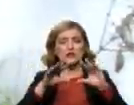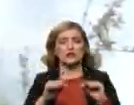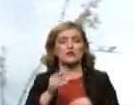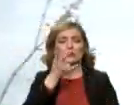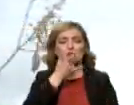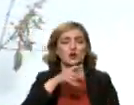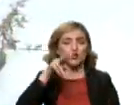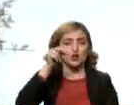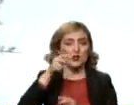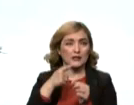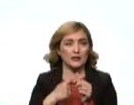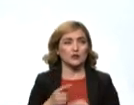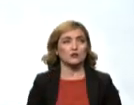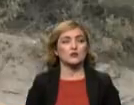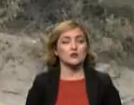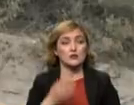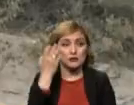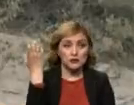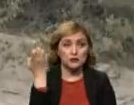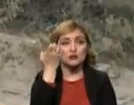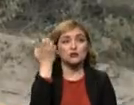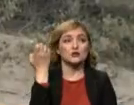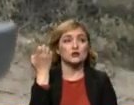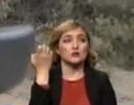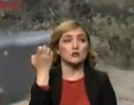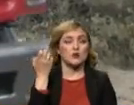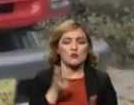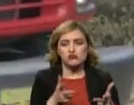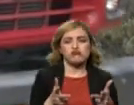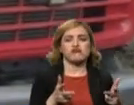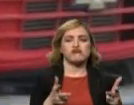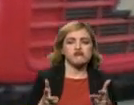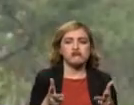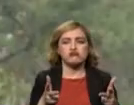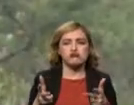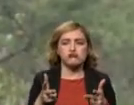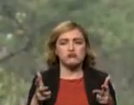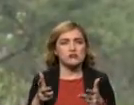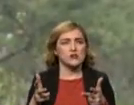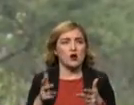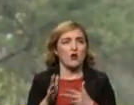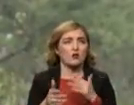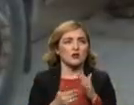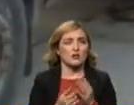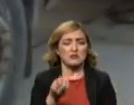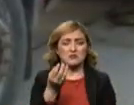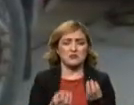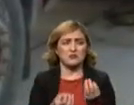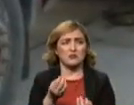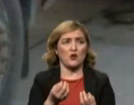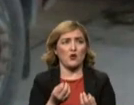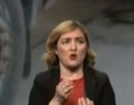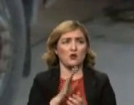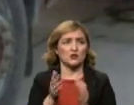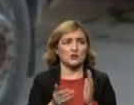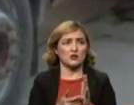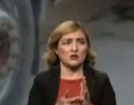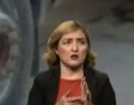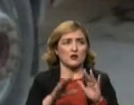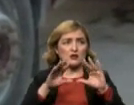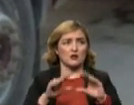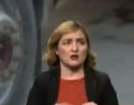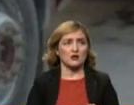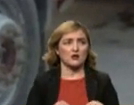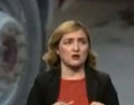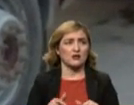Quito. Entidades de emergencia se desplegaban hasta los puntos donde volvía a encenderse el fuego. Hemos estado permanentemente en todos los